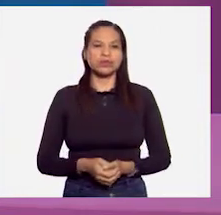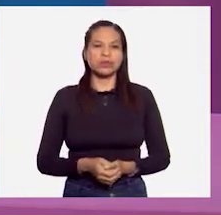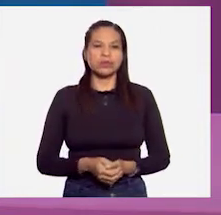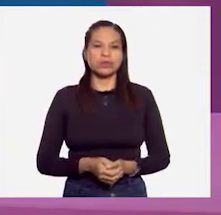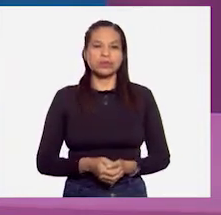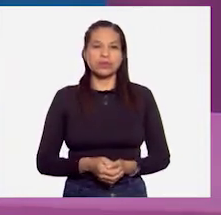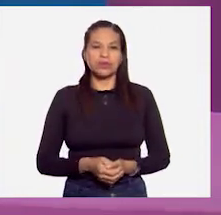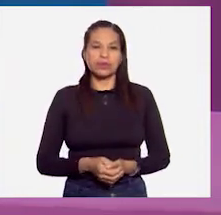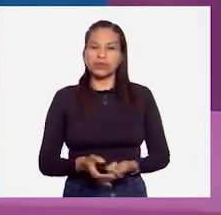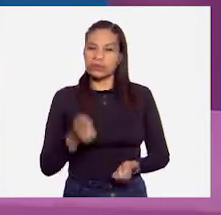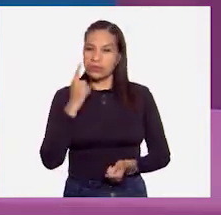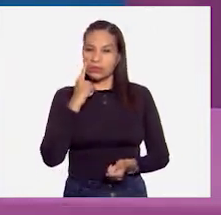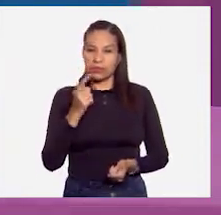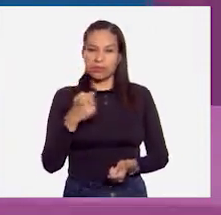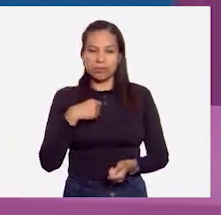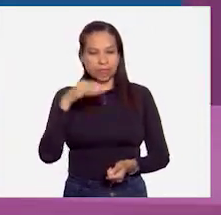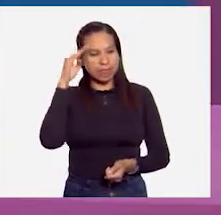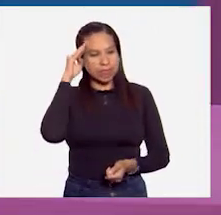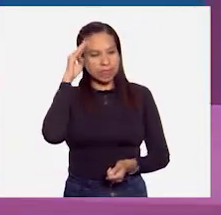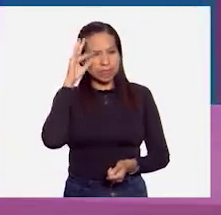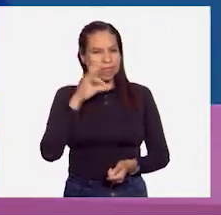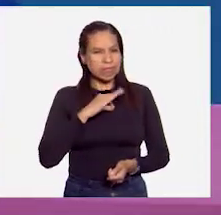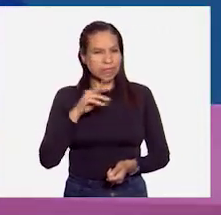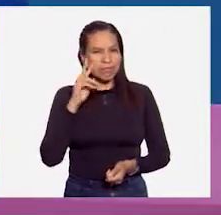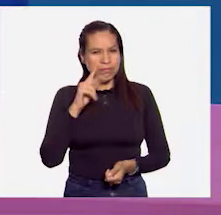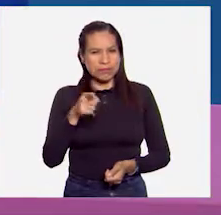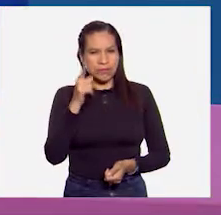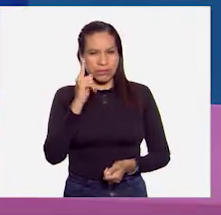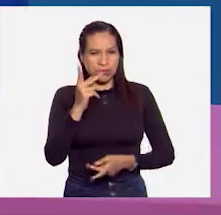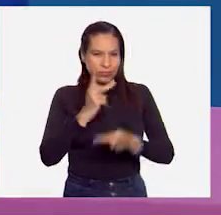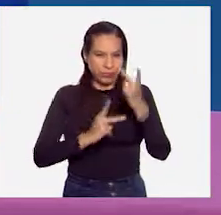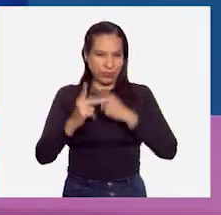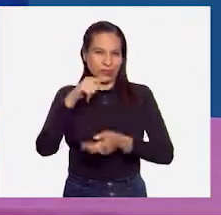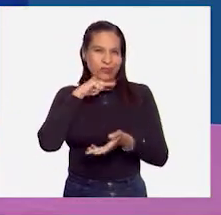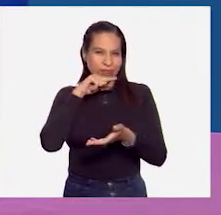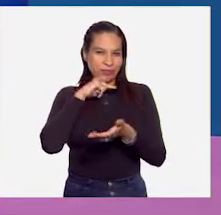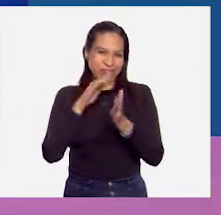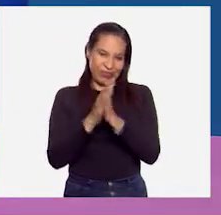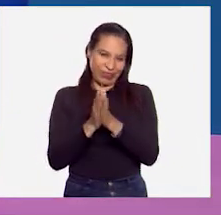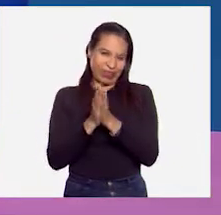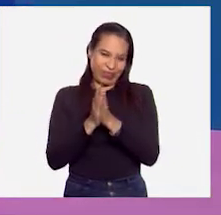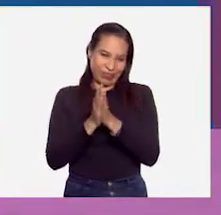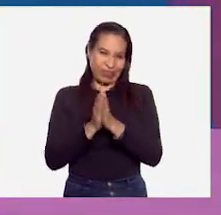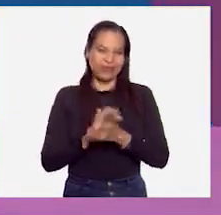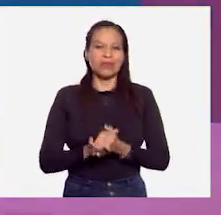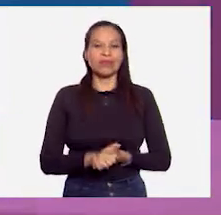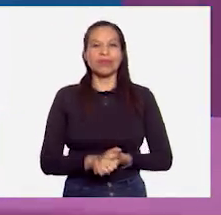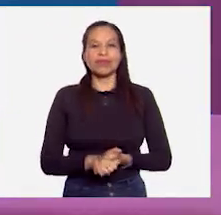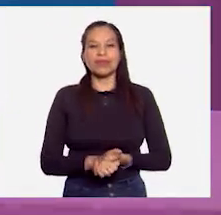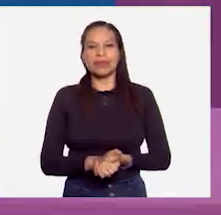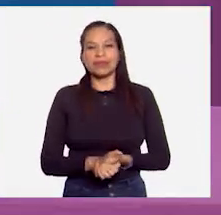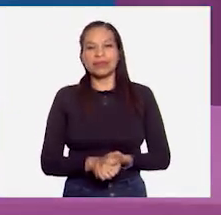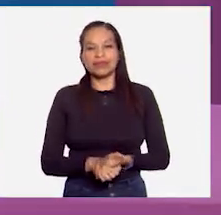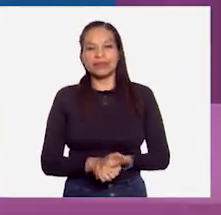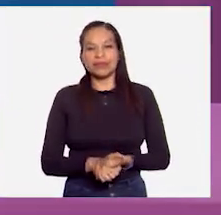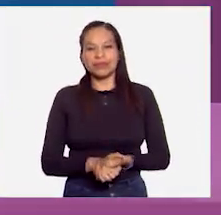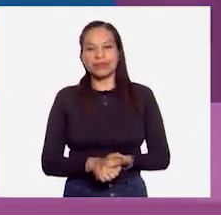Ay, a ver, ¿me puedes prestar uno de estos lápices, por favor? Claro, ahí está.